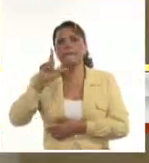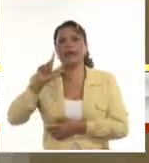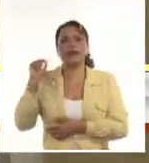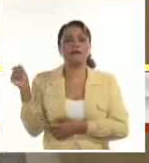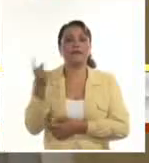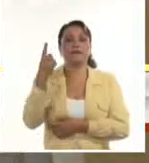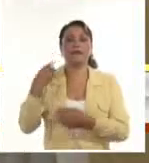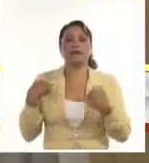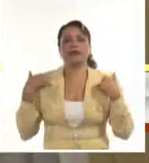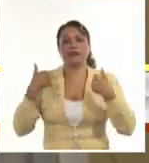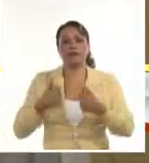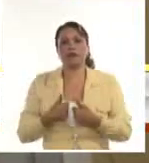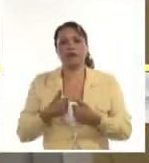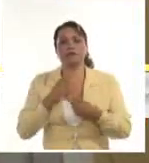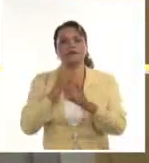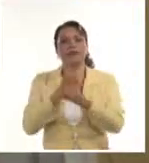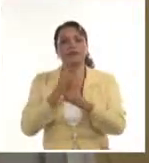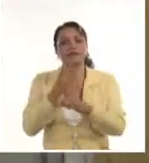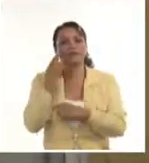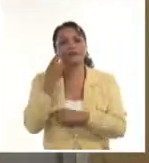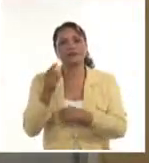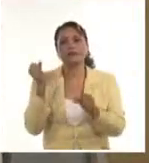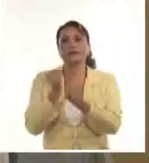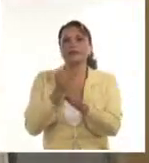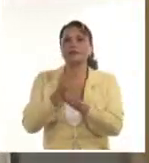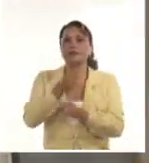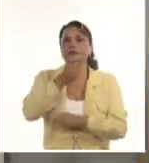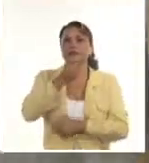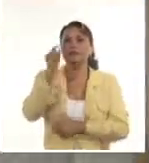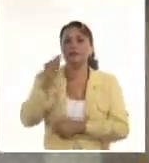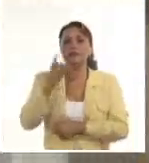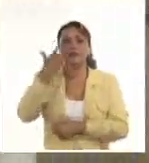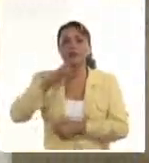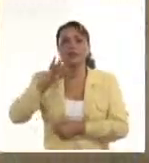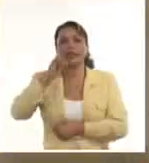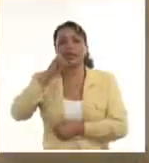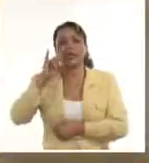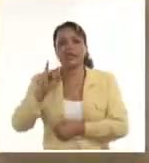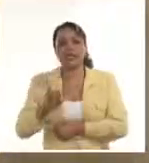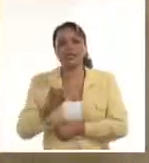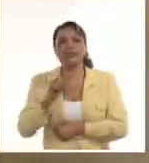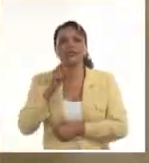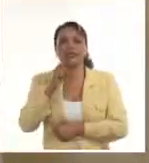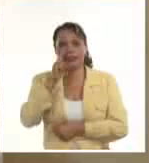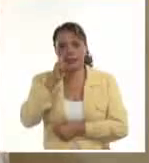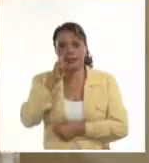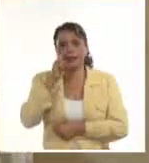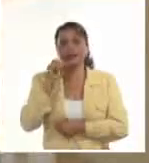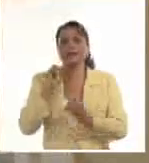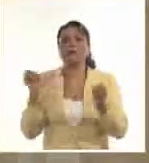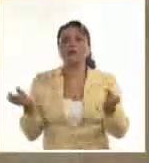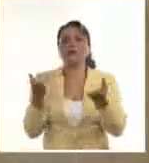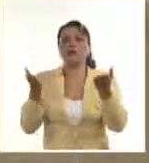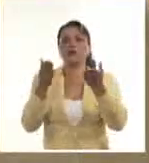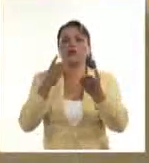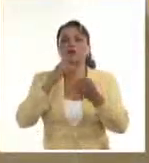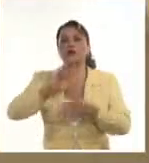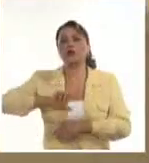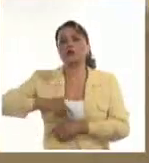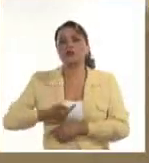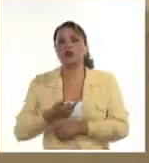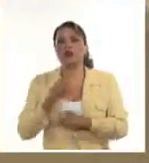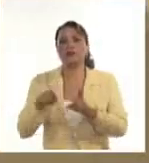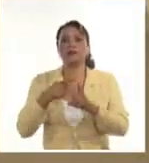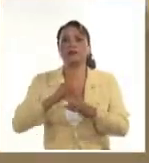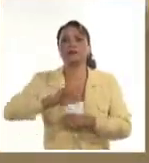En el encuentro también se reconoció el quehacer de la periodista Arlene Rodríguez de Rivet, la promotora cultural Nicia Agüero y la actriz y